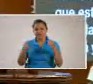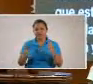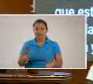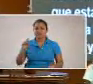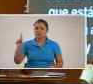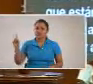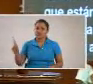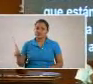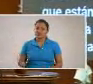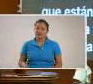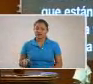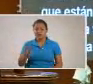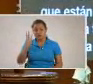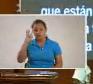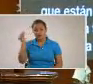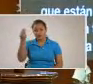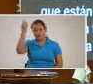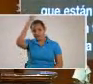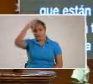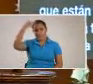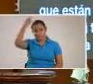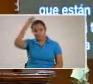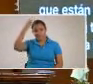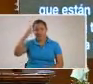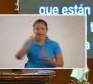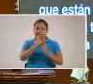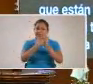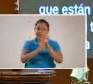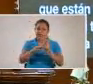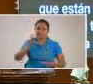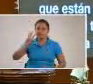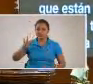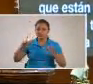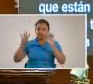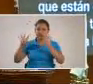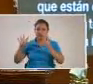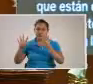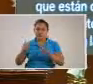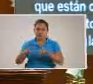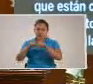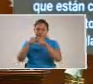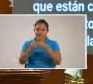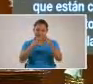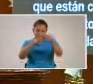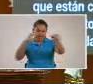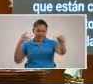lo que vio Ezequiel en el capítulo 39. Entonces, romperé el arco de tu mano